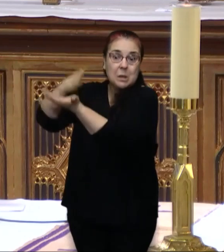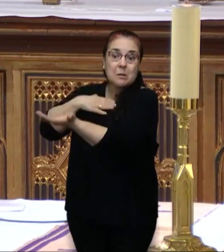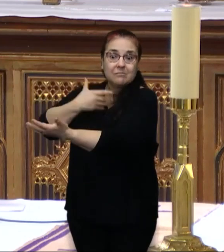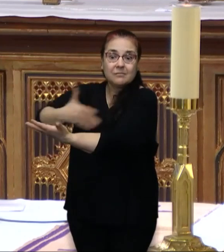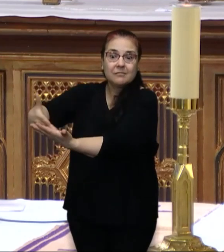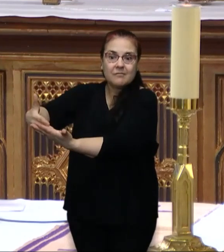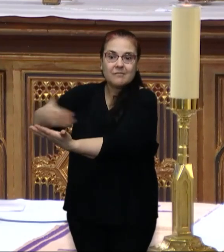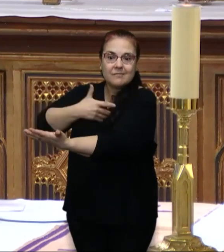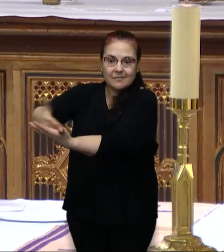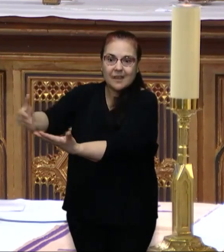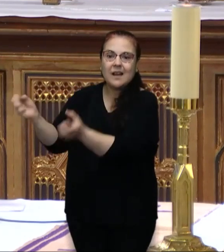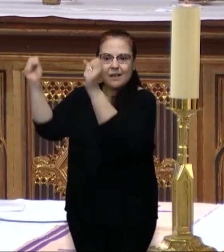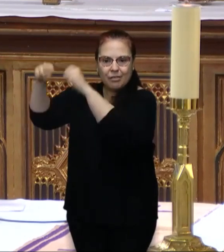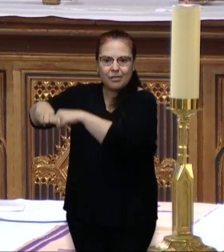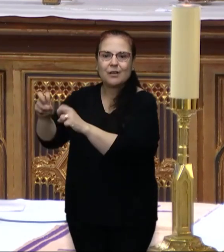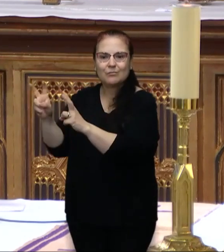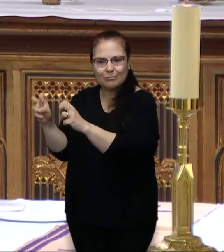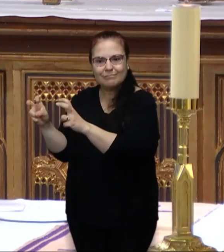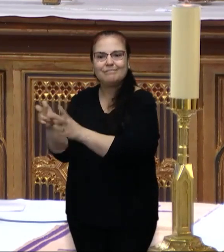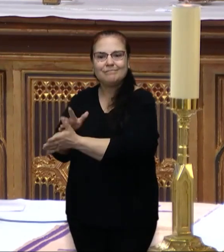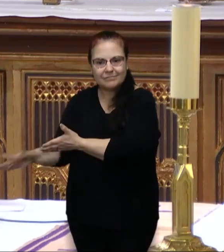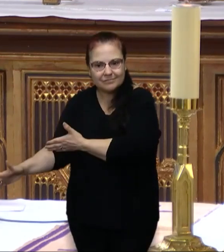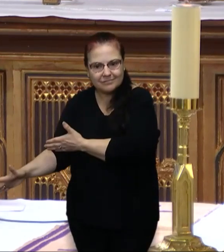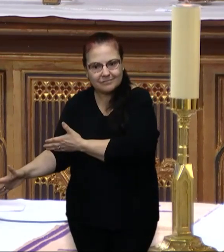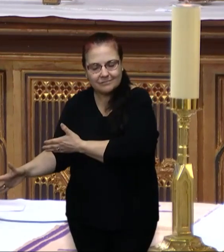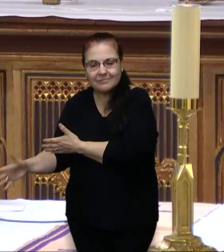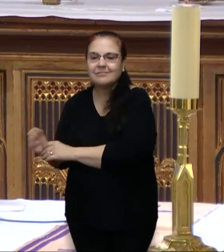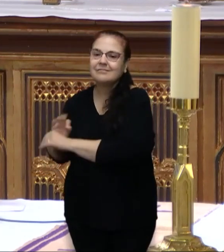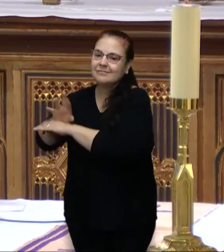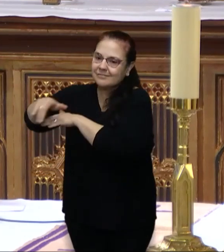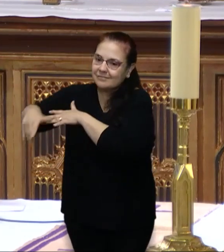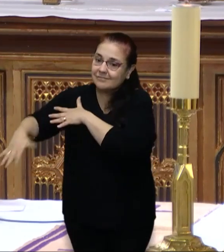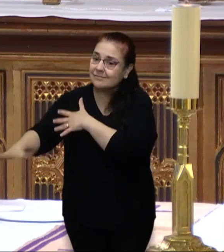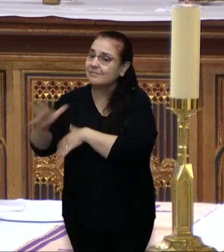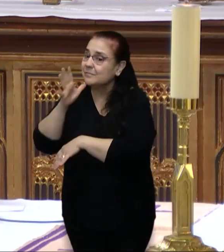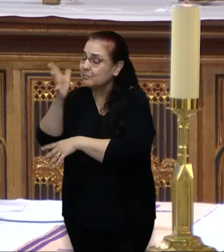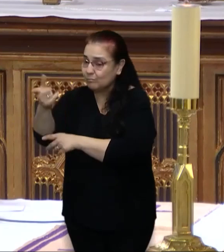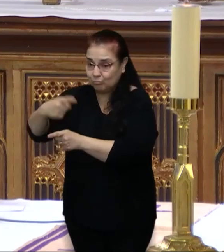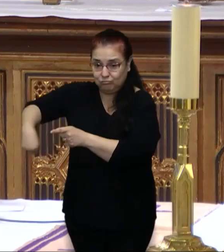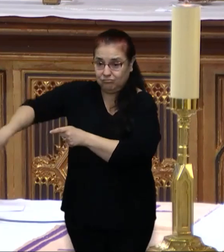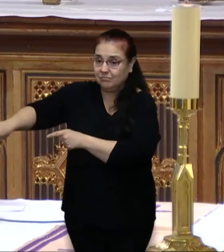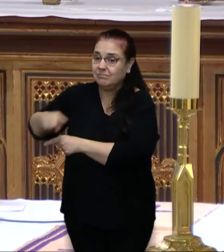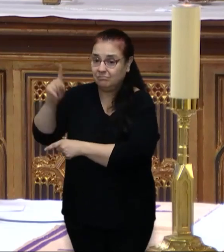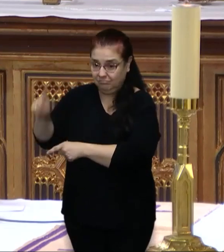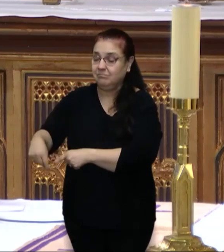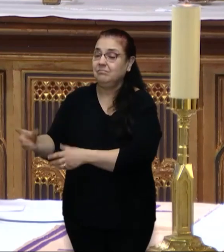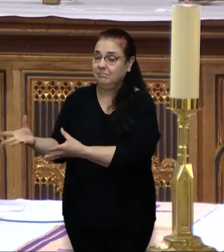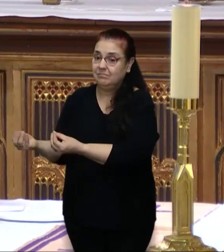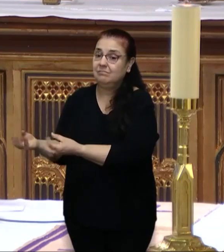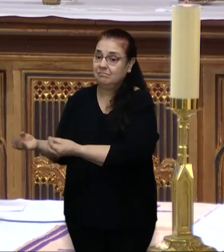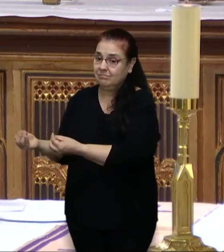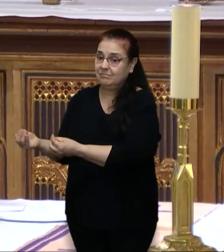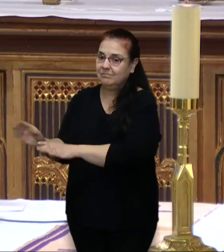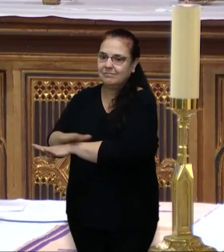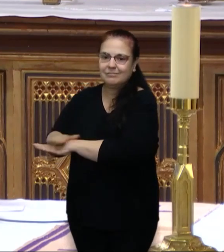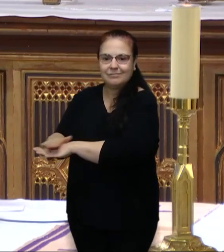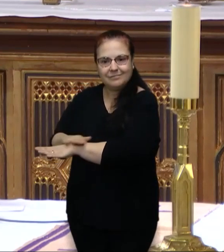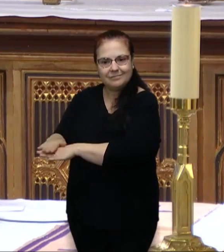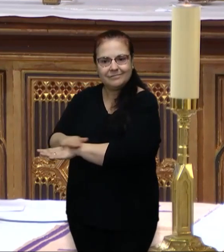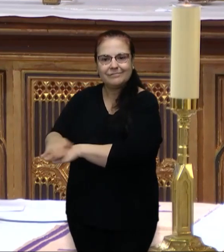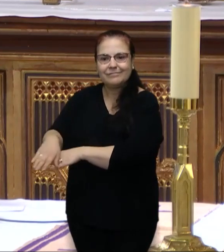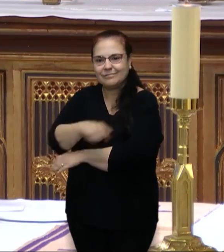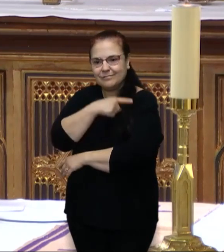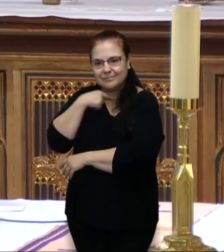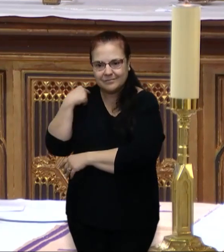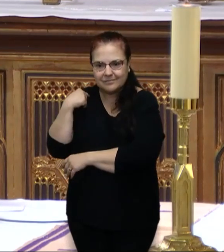sangre, sangre de la alianza nueva y eterna, que será derramada por vosotros y por muchos para